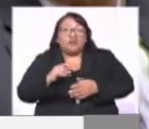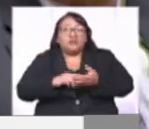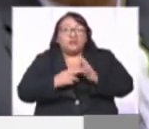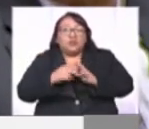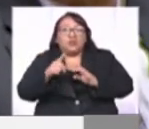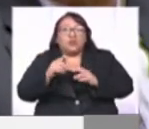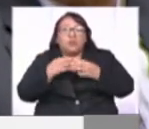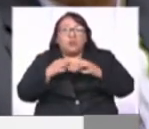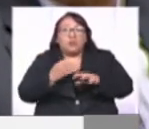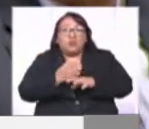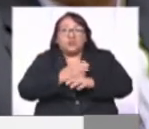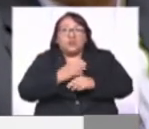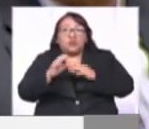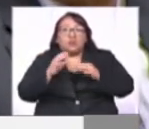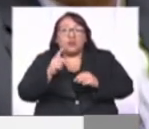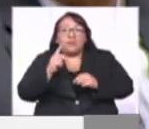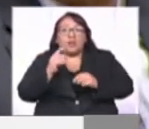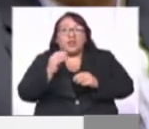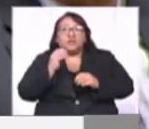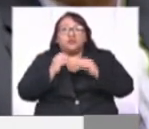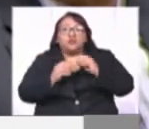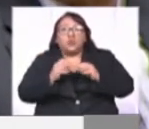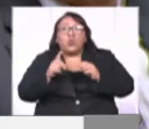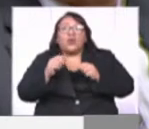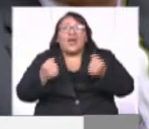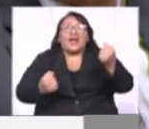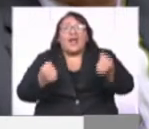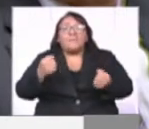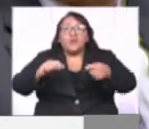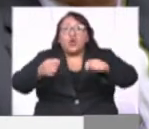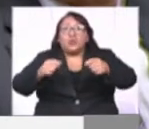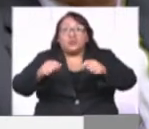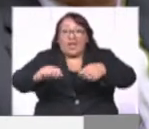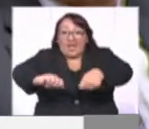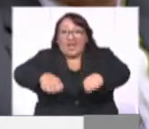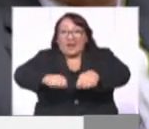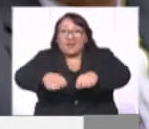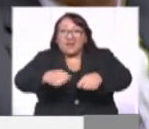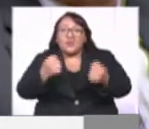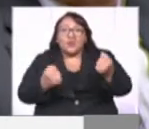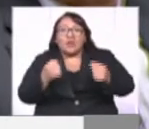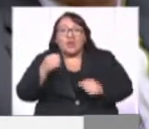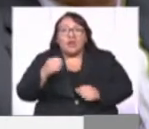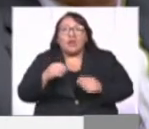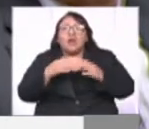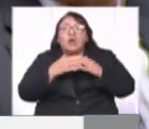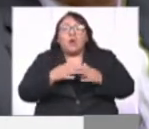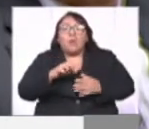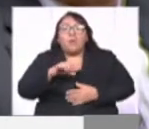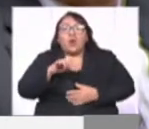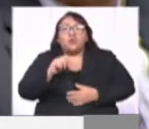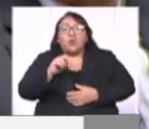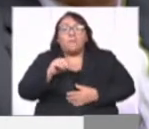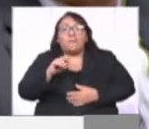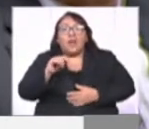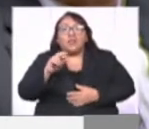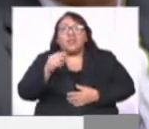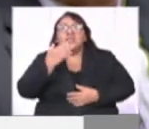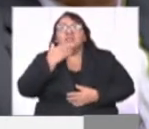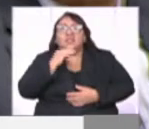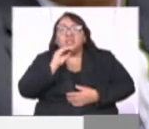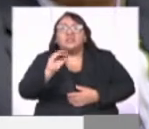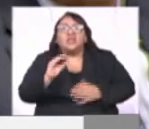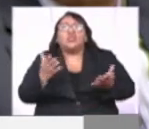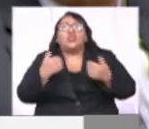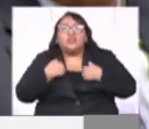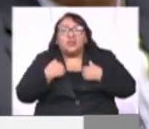una publicación, un comunicado para reparar una camioneta de una comisaría en Puerto Maldonado. ¿Quién la convoca y dónde